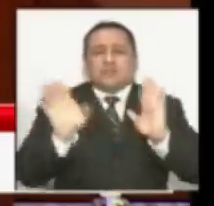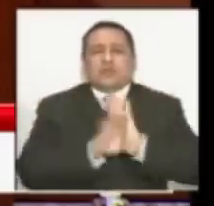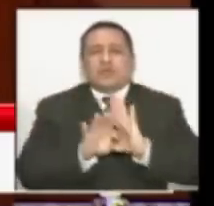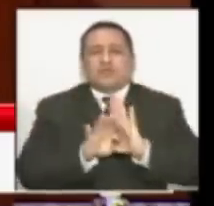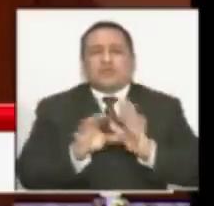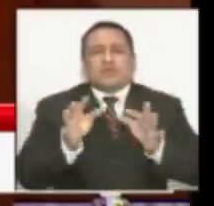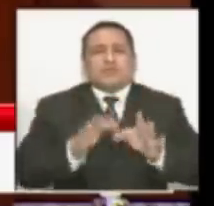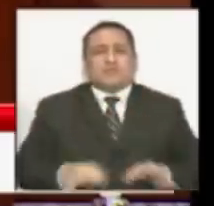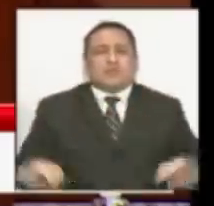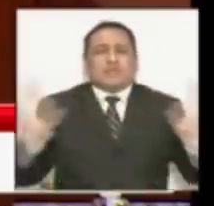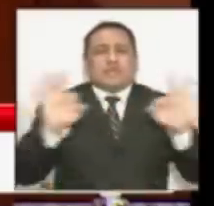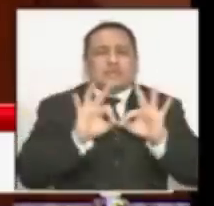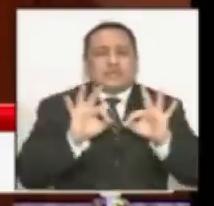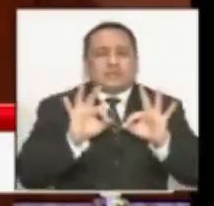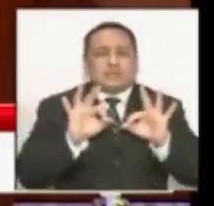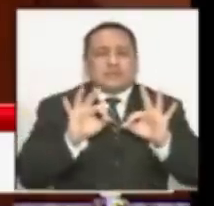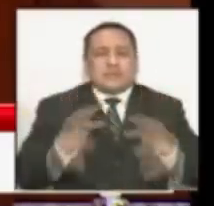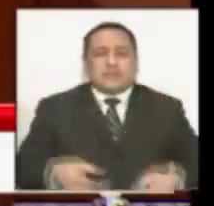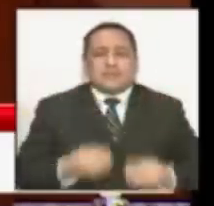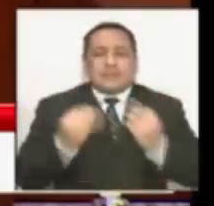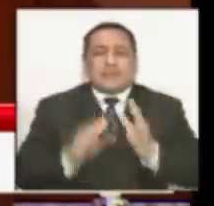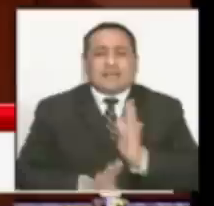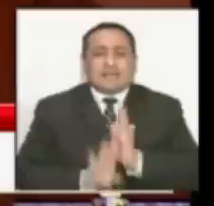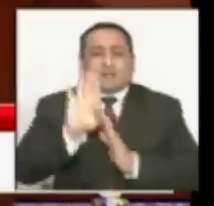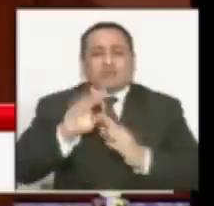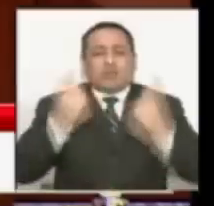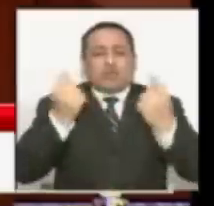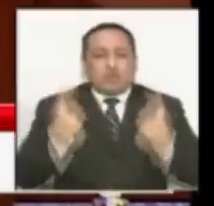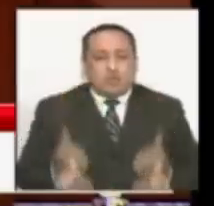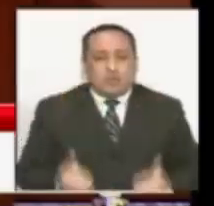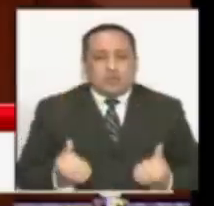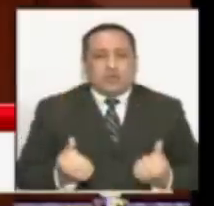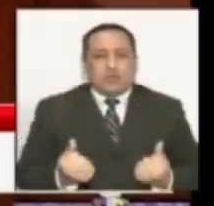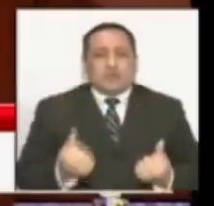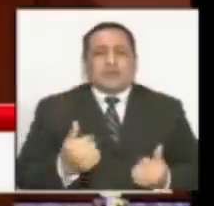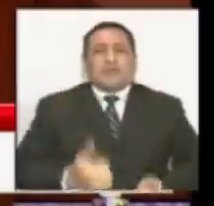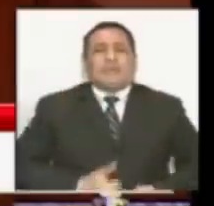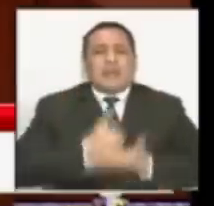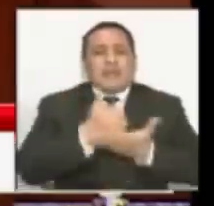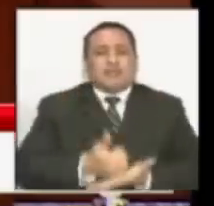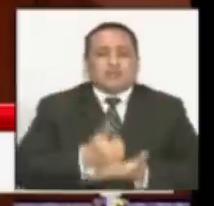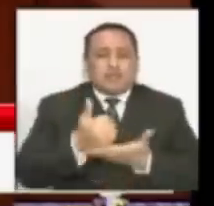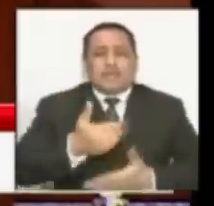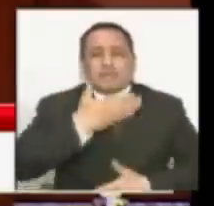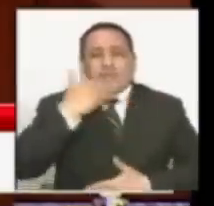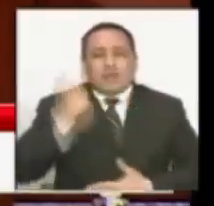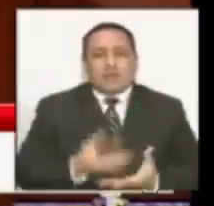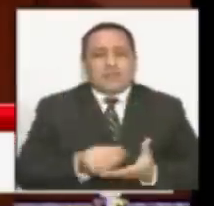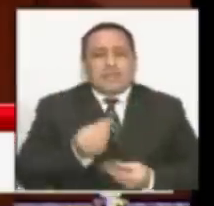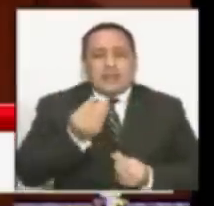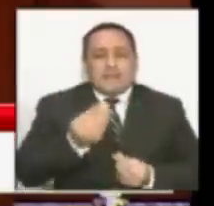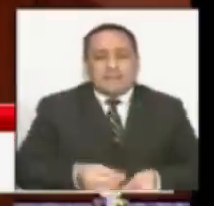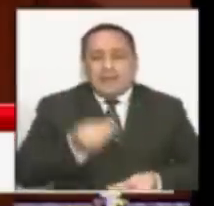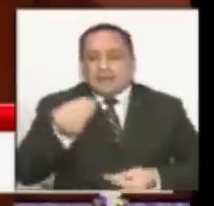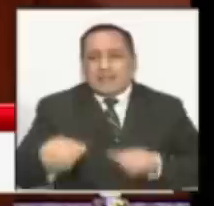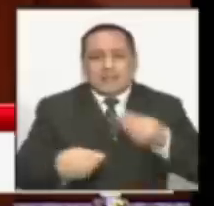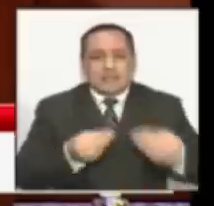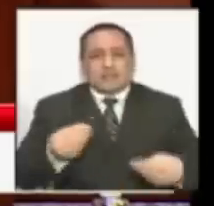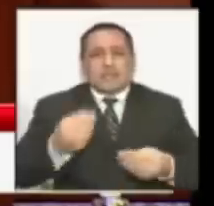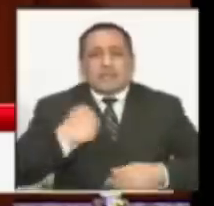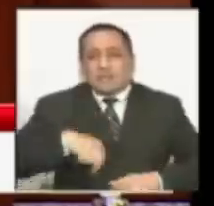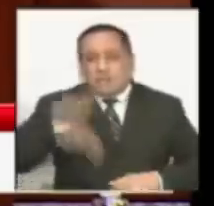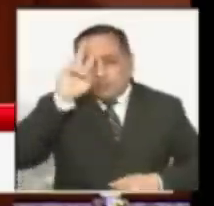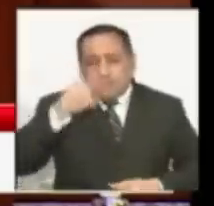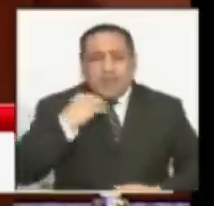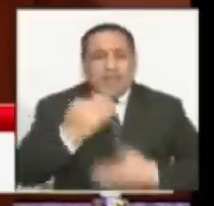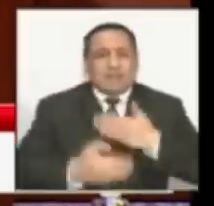condición fundamental para el crecimiento económico, para el bienestar y la mejor distribución de lo que nuestro